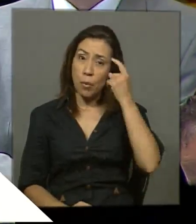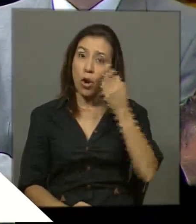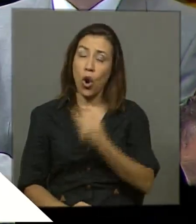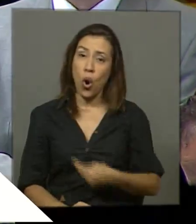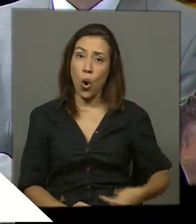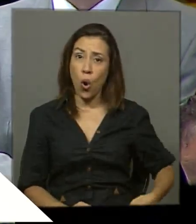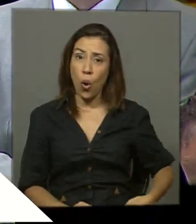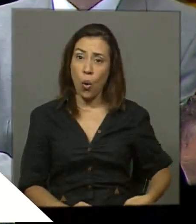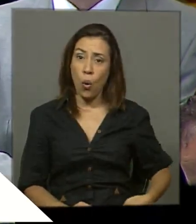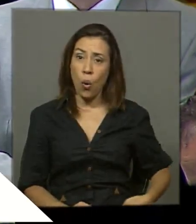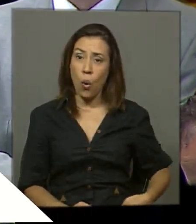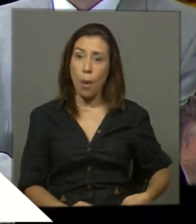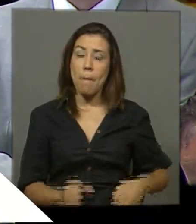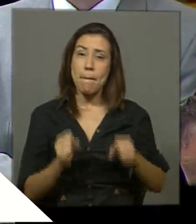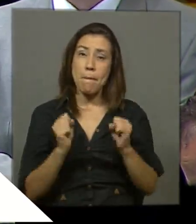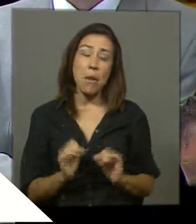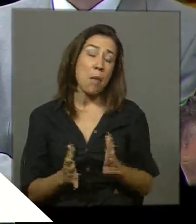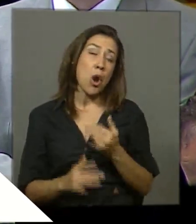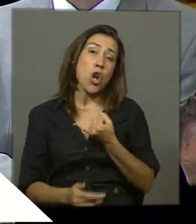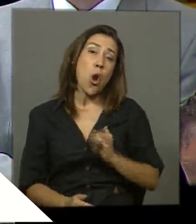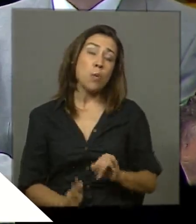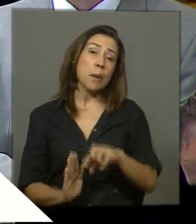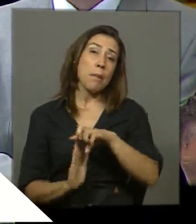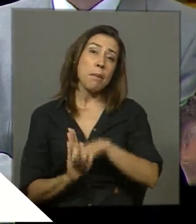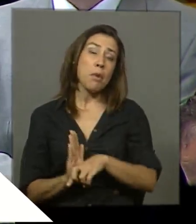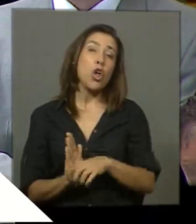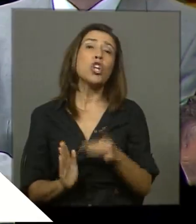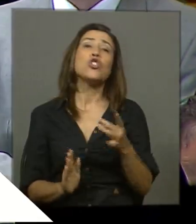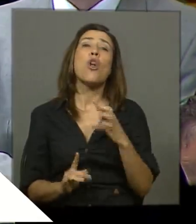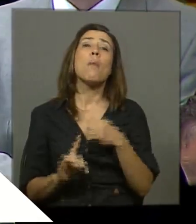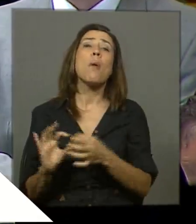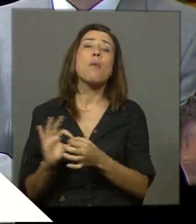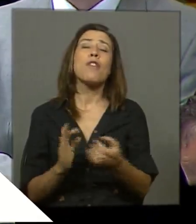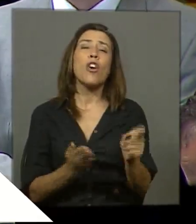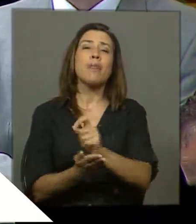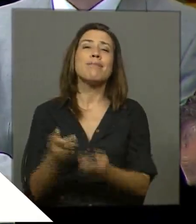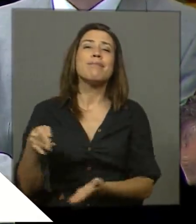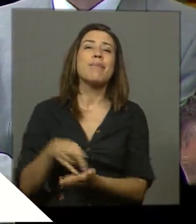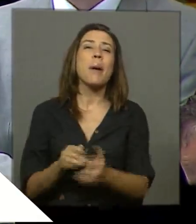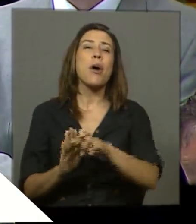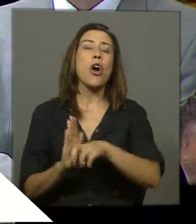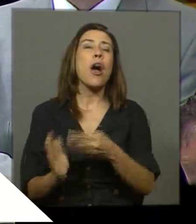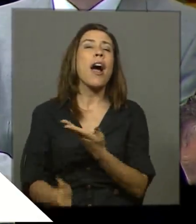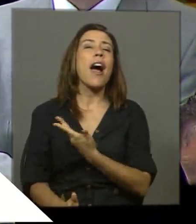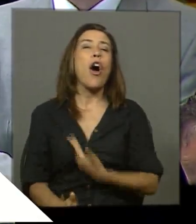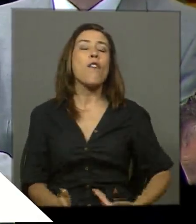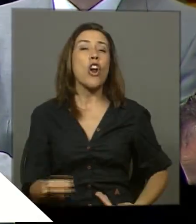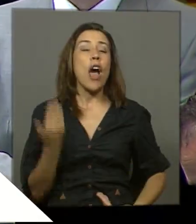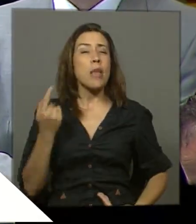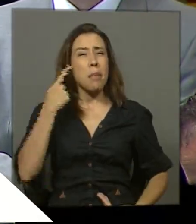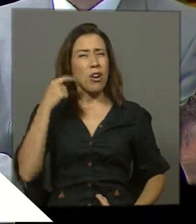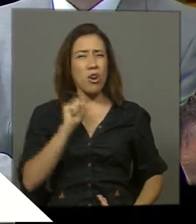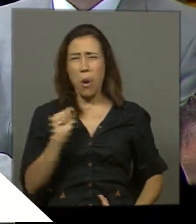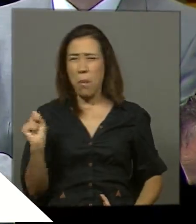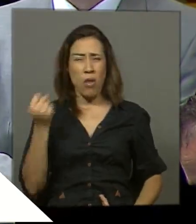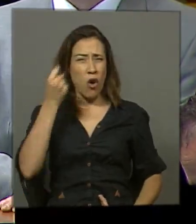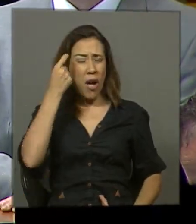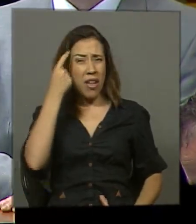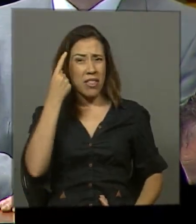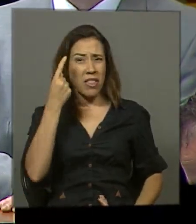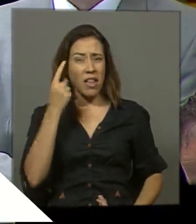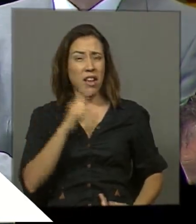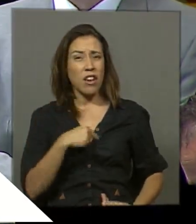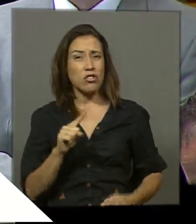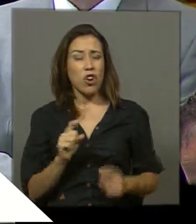un gobierno le puede no gustar un proyecto por el solo hecho que lo presentó el gobierno anterior Pero no entiendo ministro que no